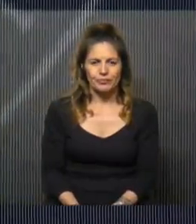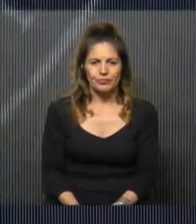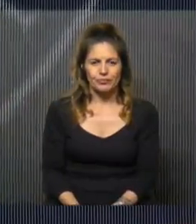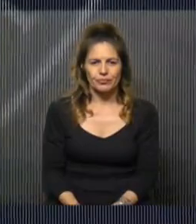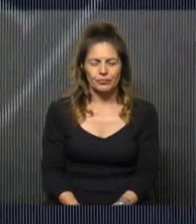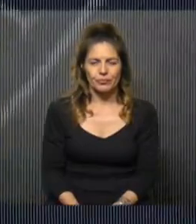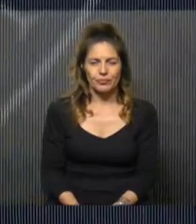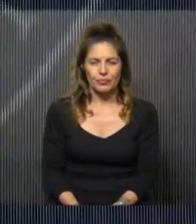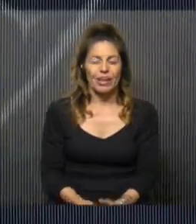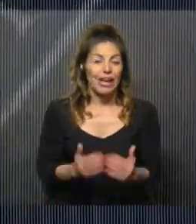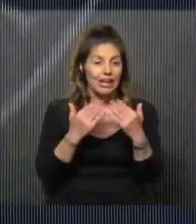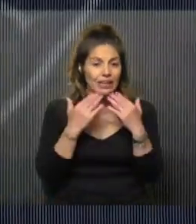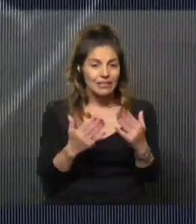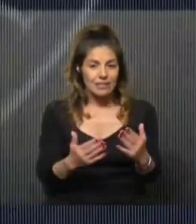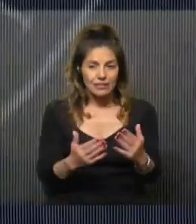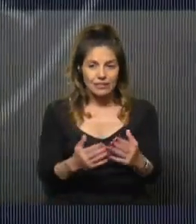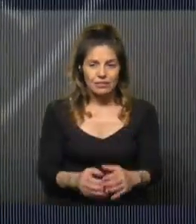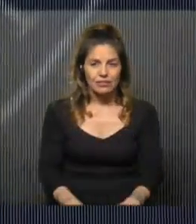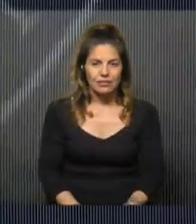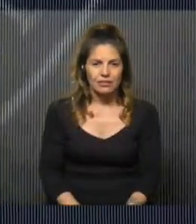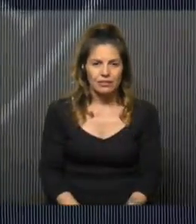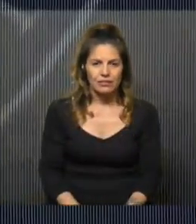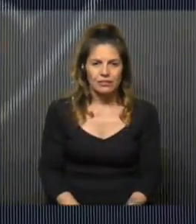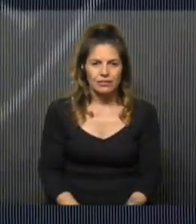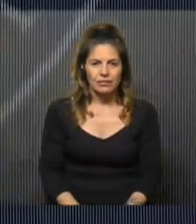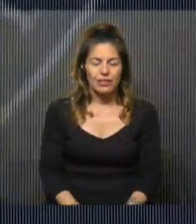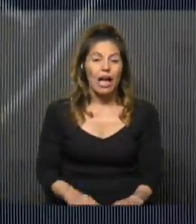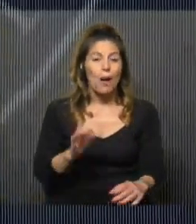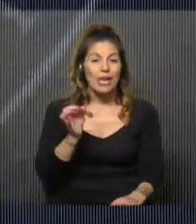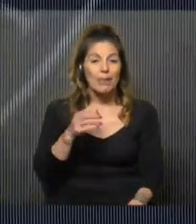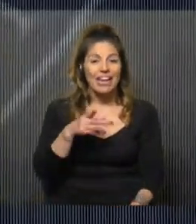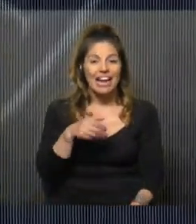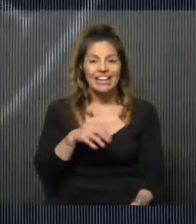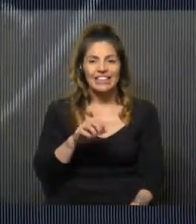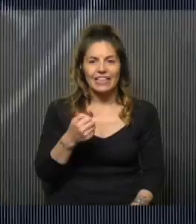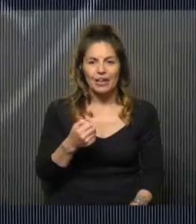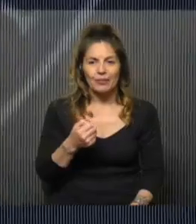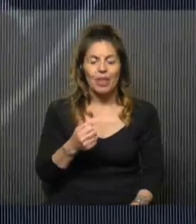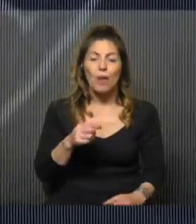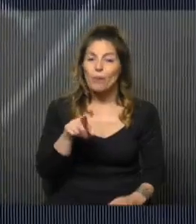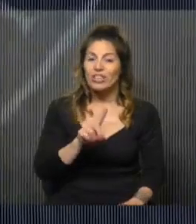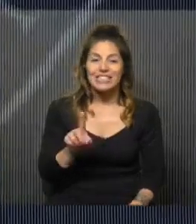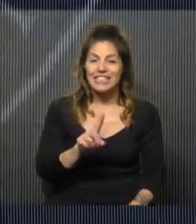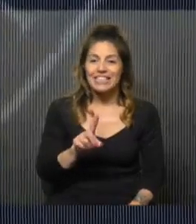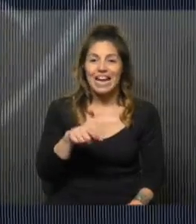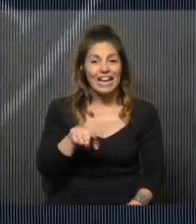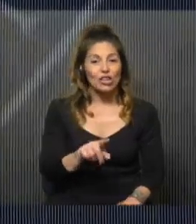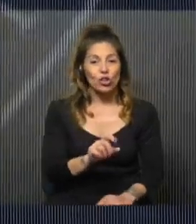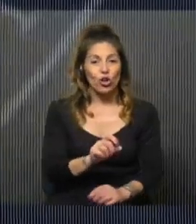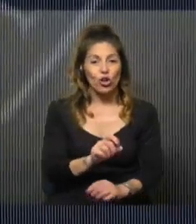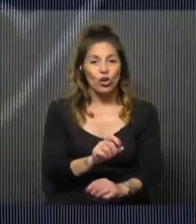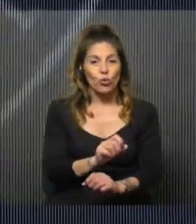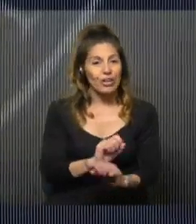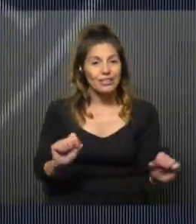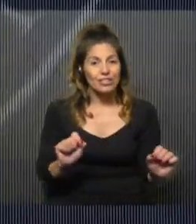gracias gracias a mi hermana Karina porque sin ella nada de esto